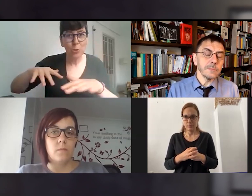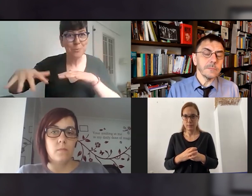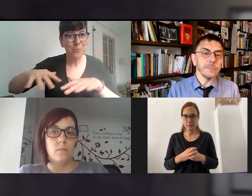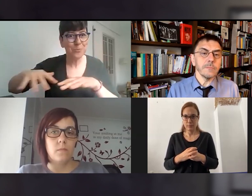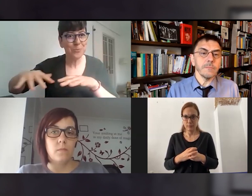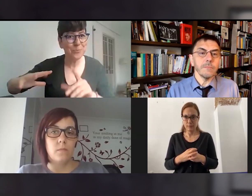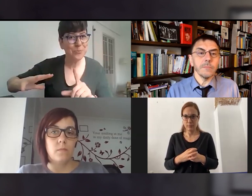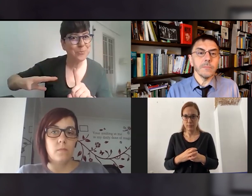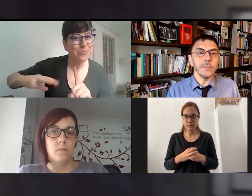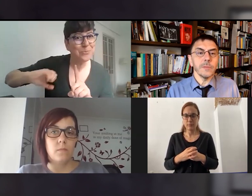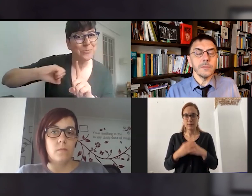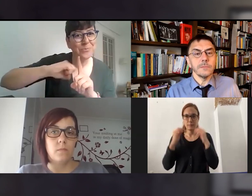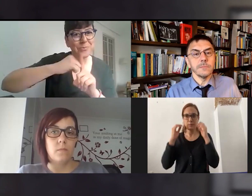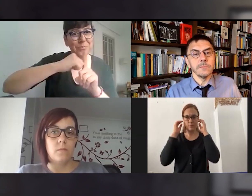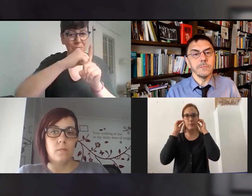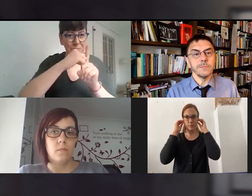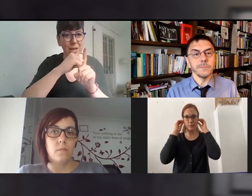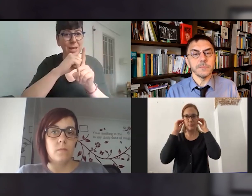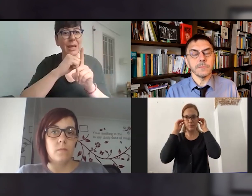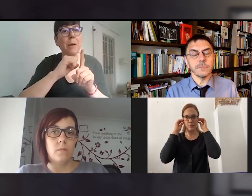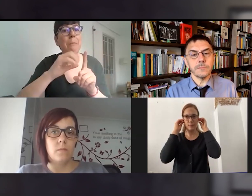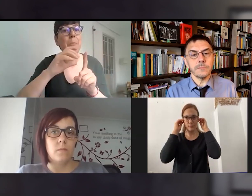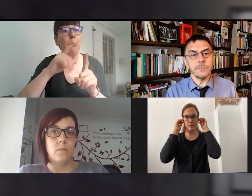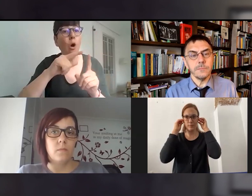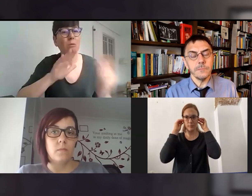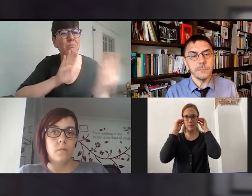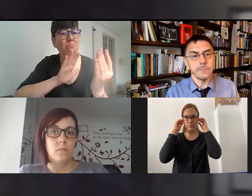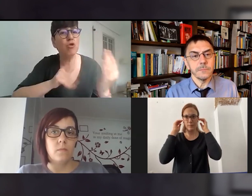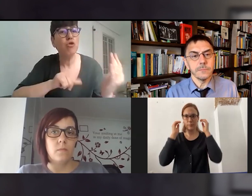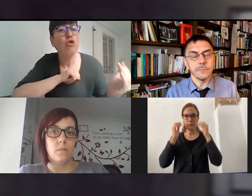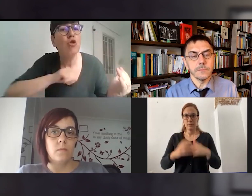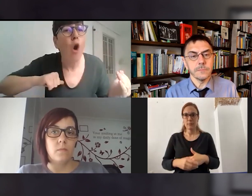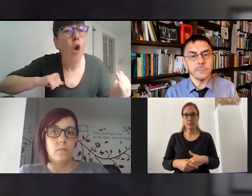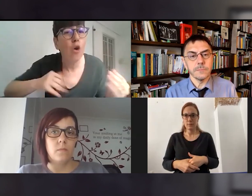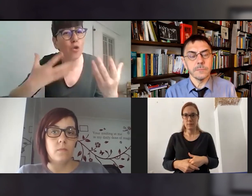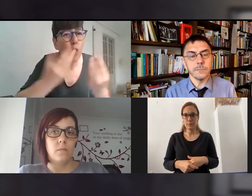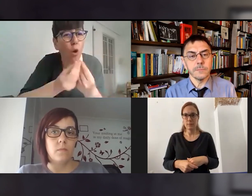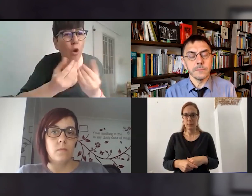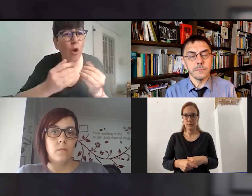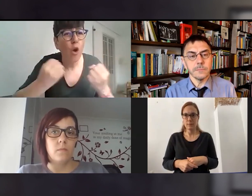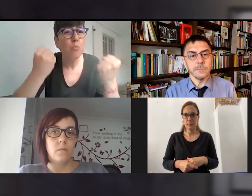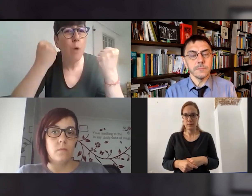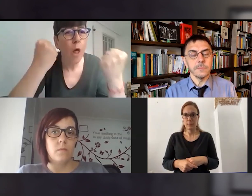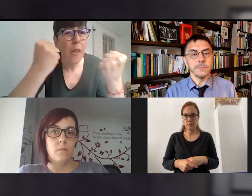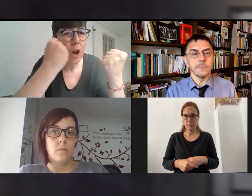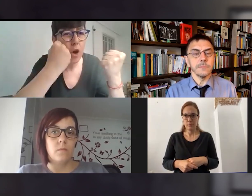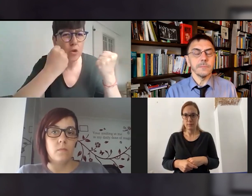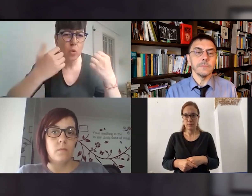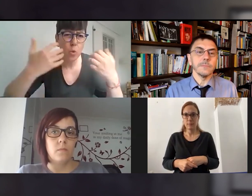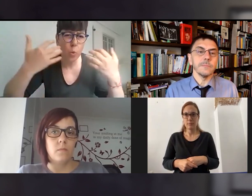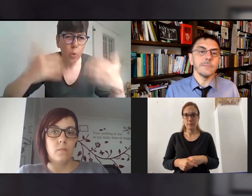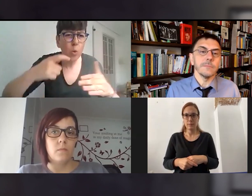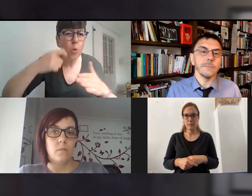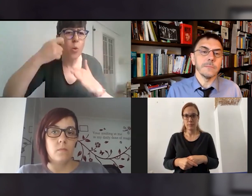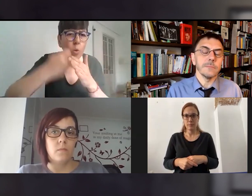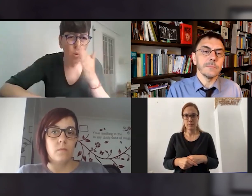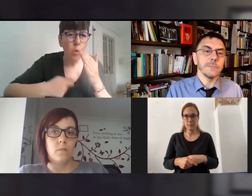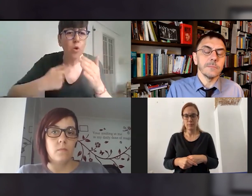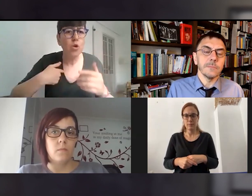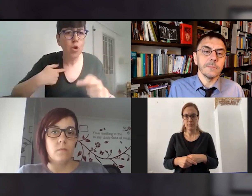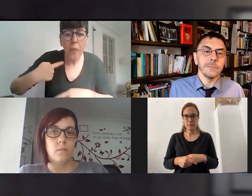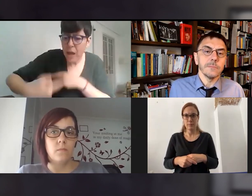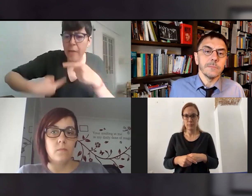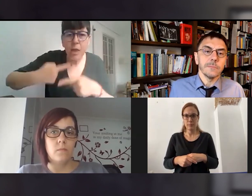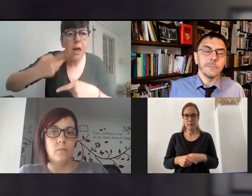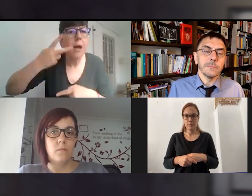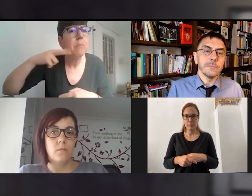gobierno valenciano, y necesitamos la movilización de las bases, de todos los y las militantes, y porque bueno,